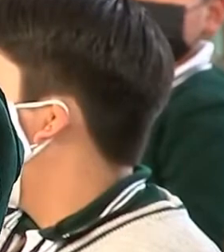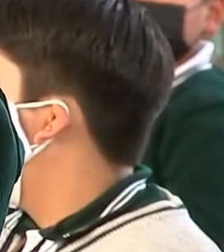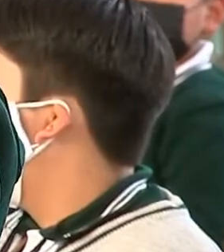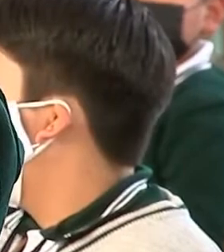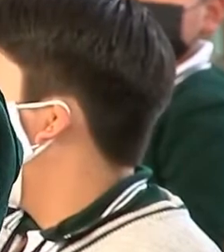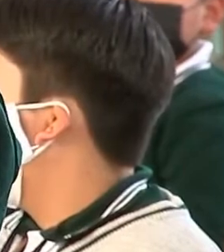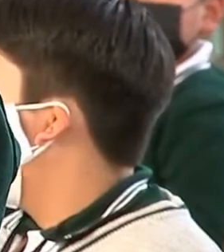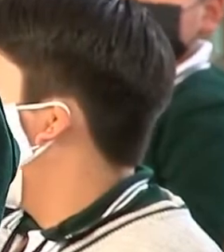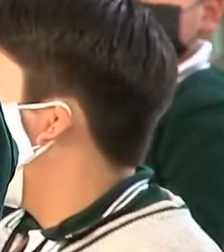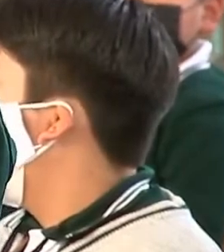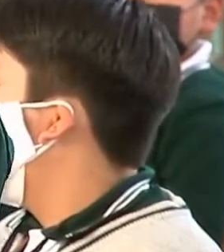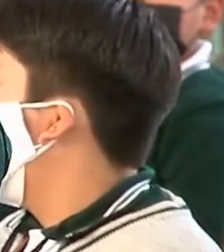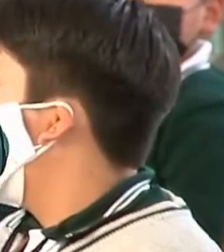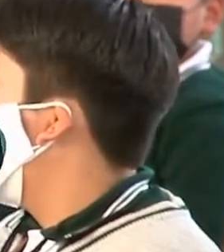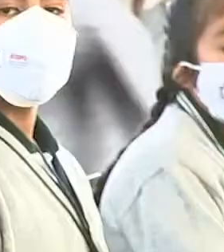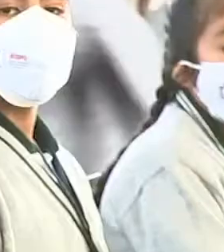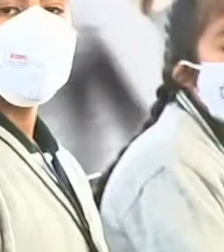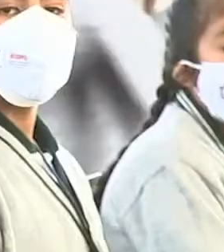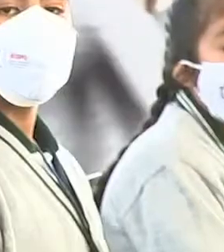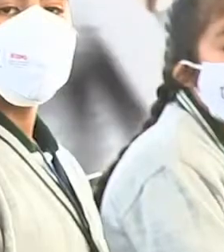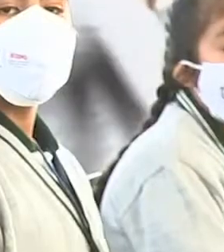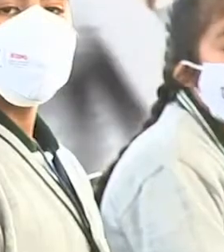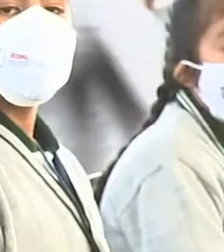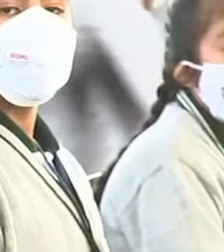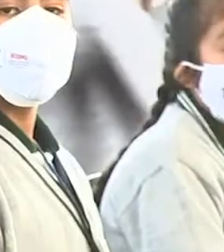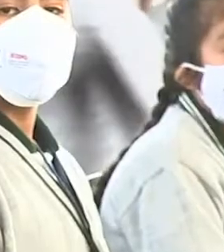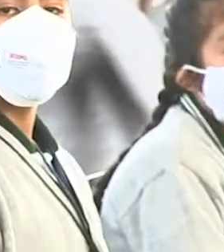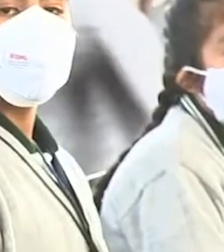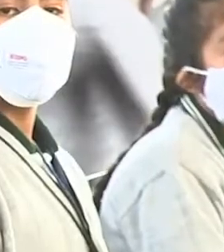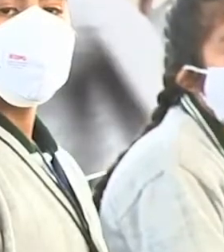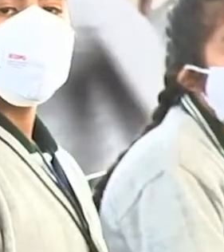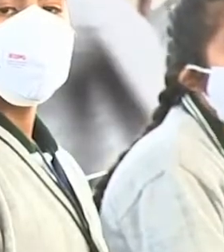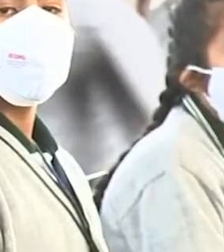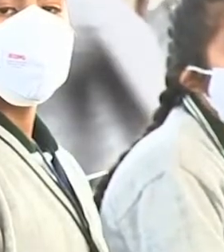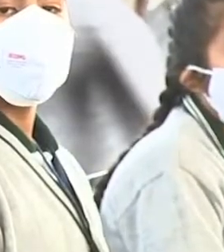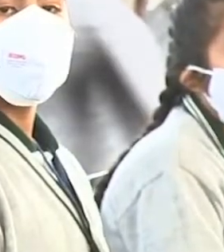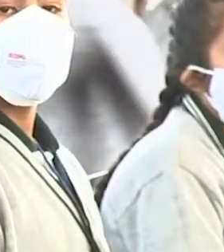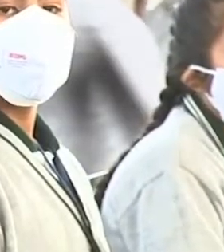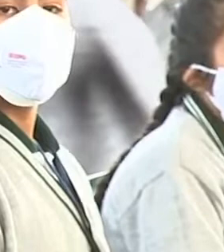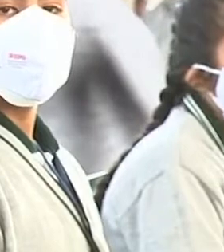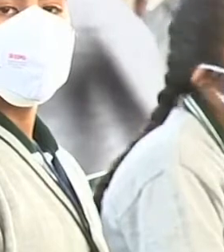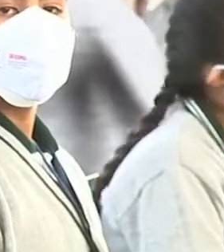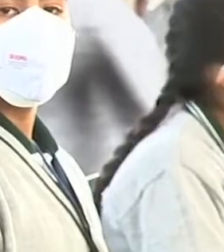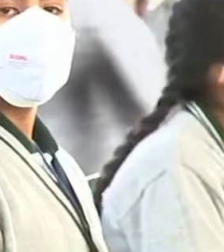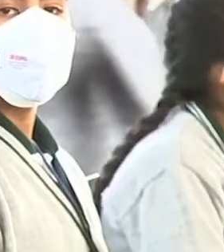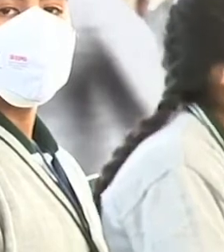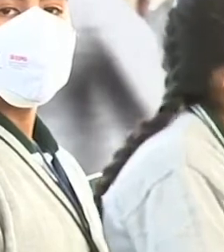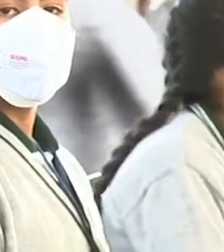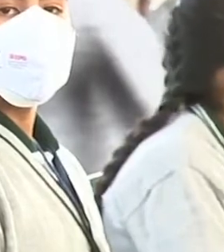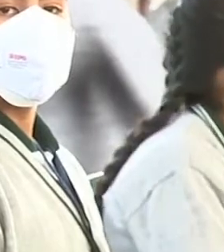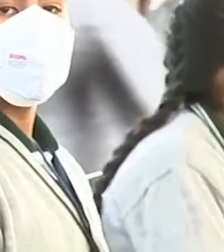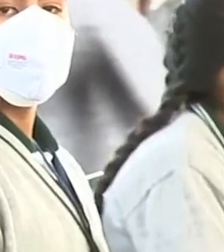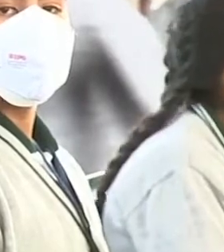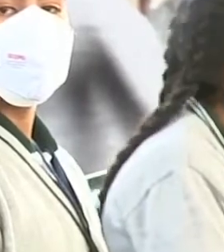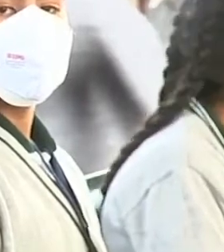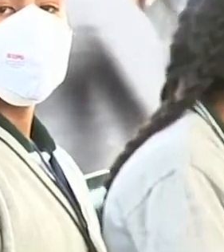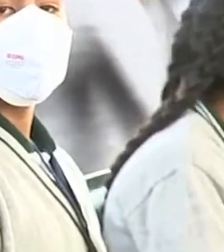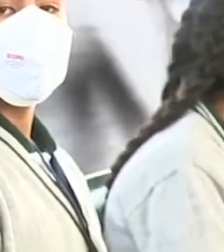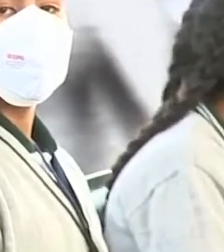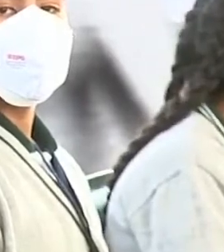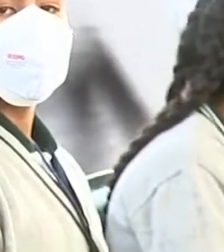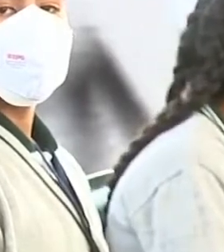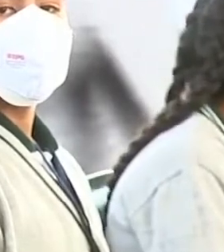su po munuksteg. Chamas tun kovk ninich. Max ist